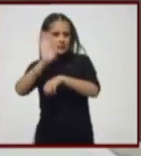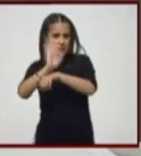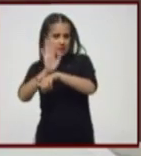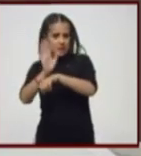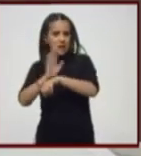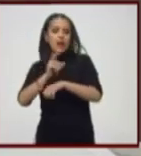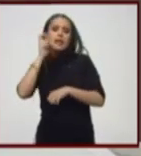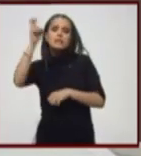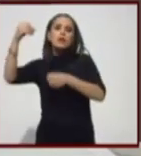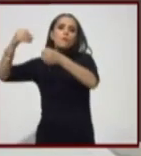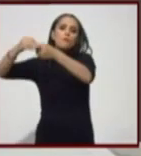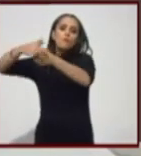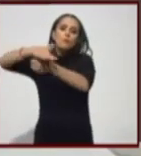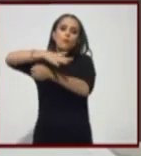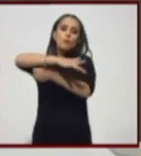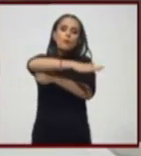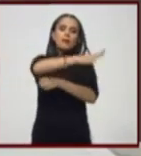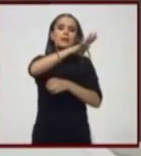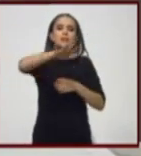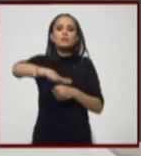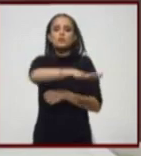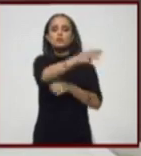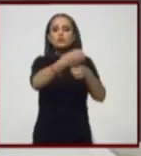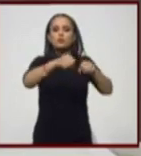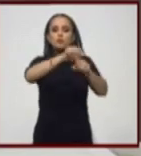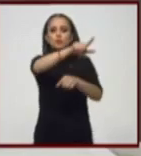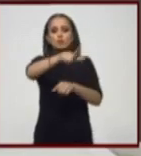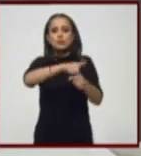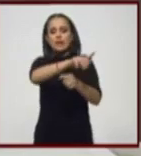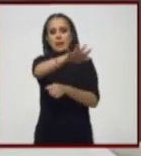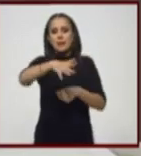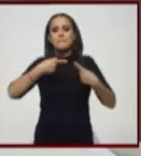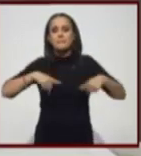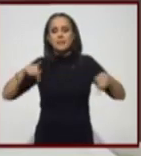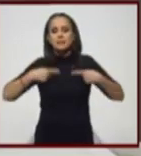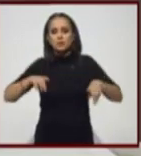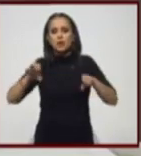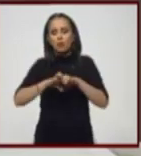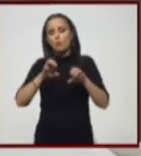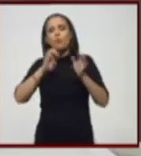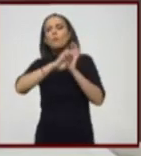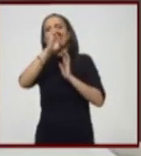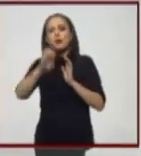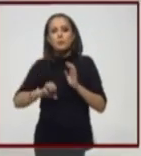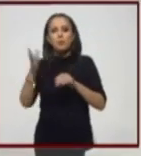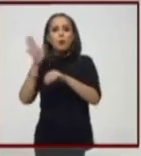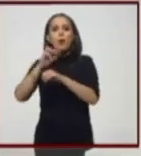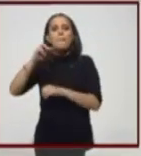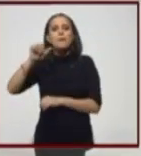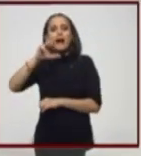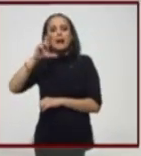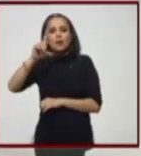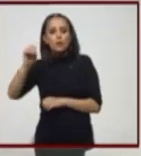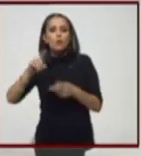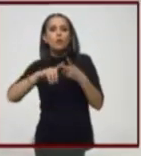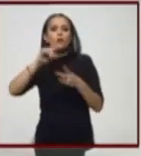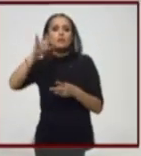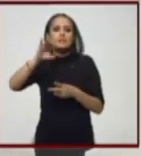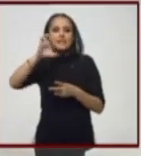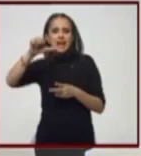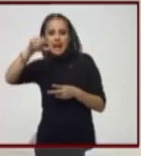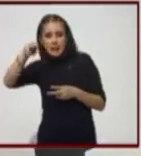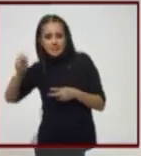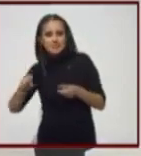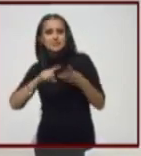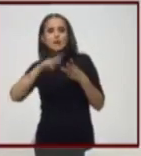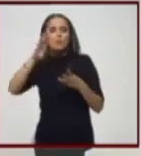influido en el comportamiento social y conductual de la sociedad por ejemplo un marlon brando james dean un home